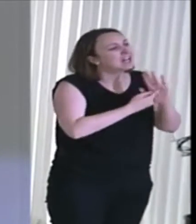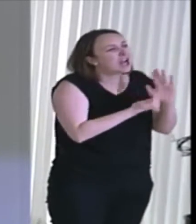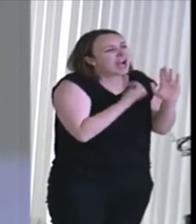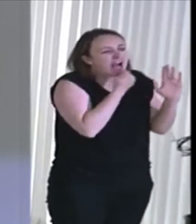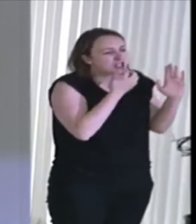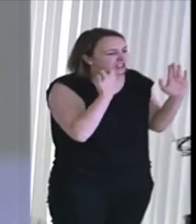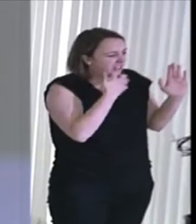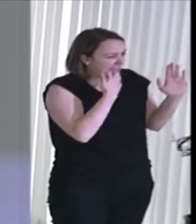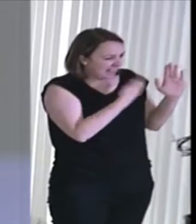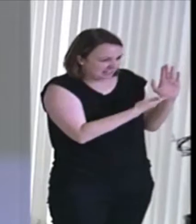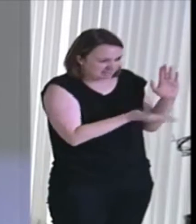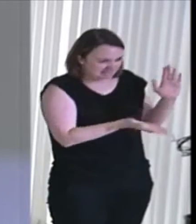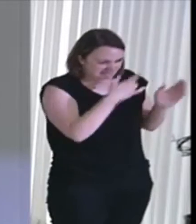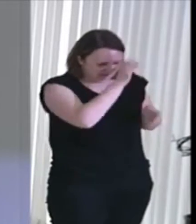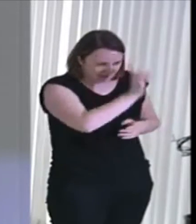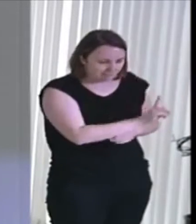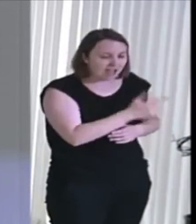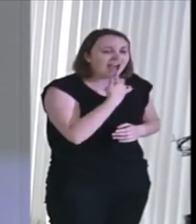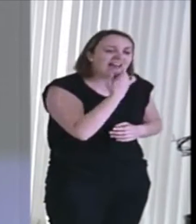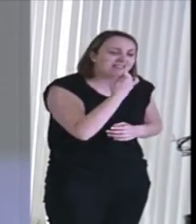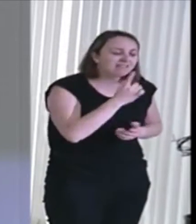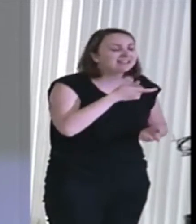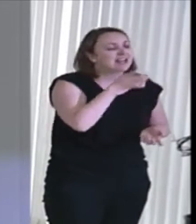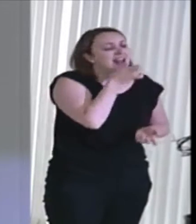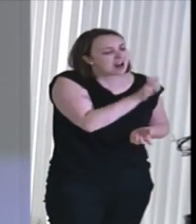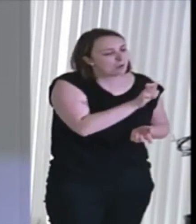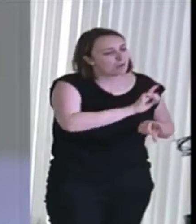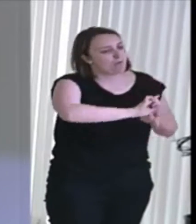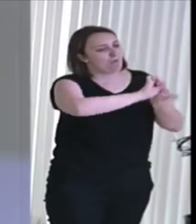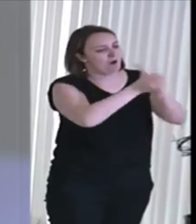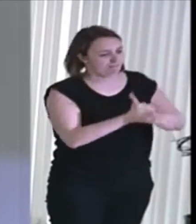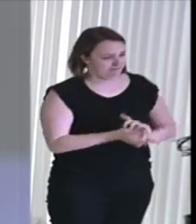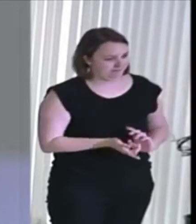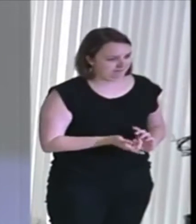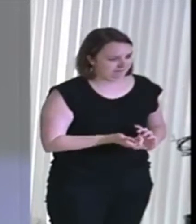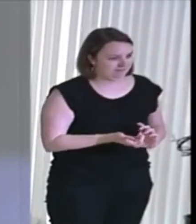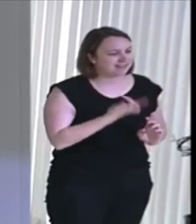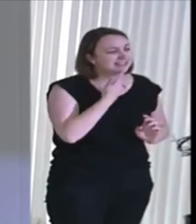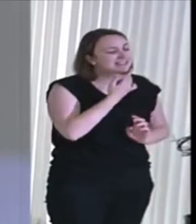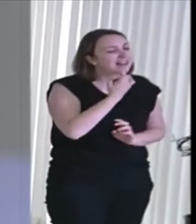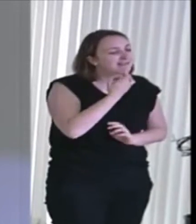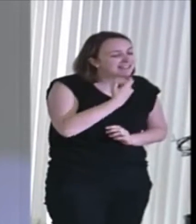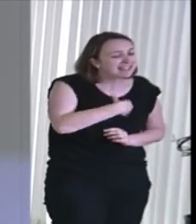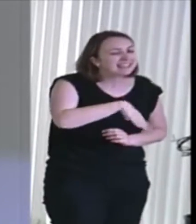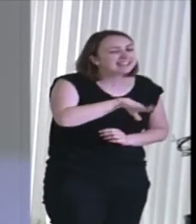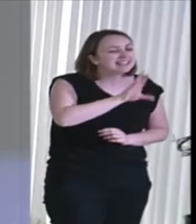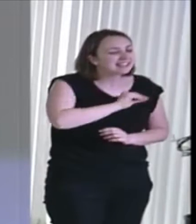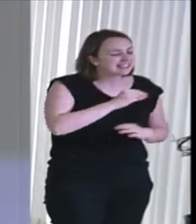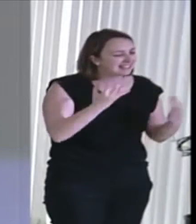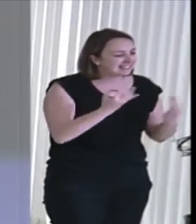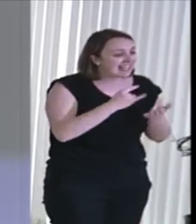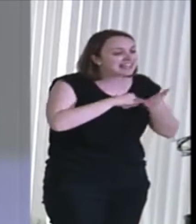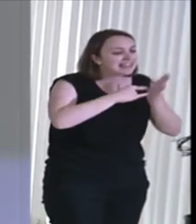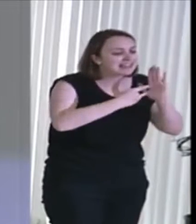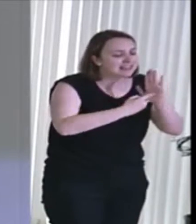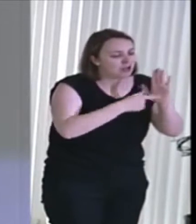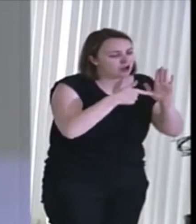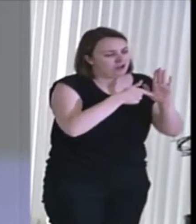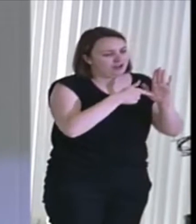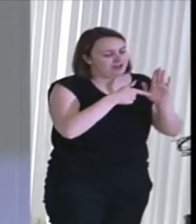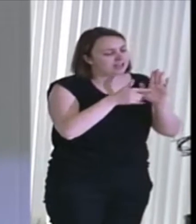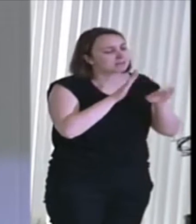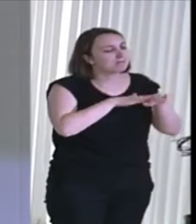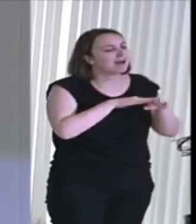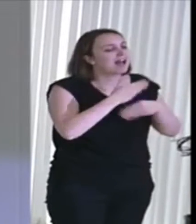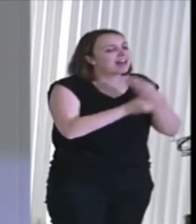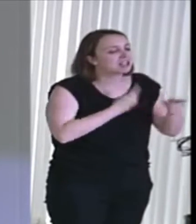raro ahí que no se entiende, tenemos que cambiar el lenguaje. Tenemos que entender que la tecnología es un medio para hacer